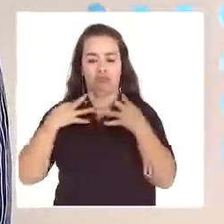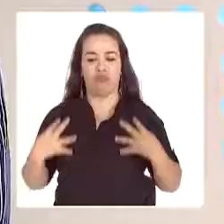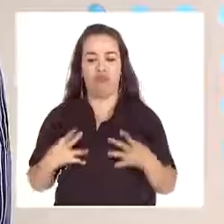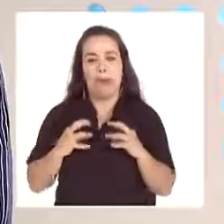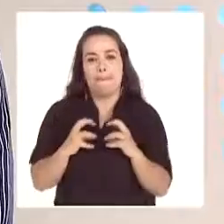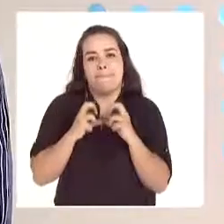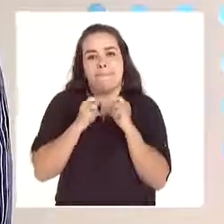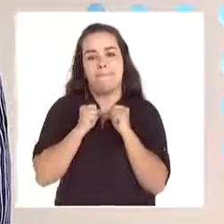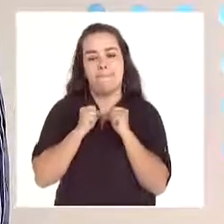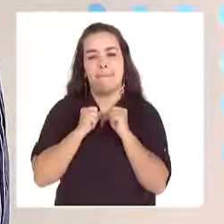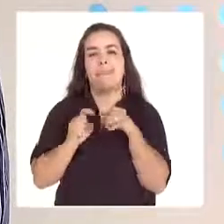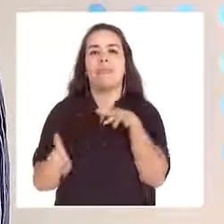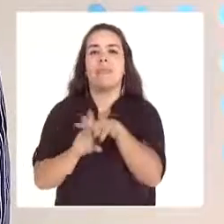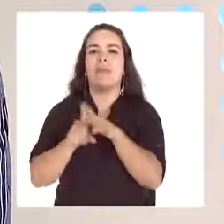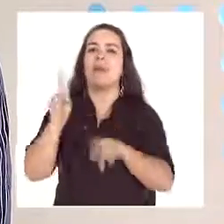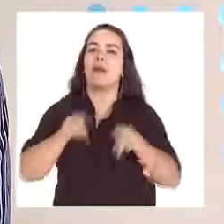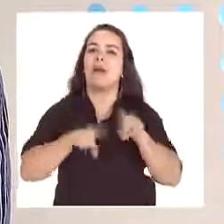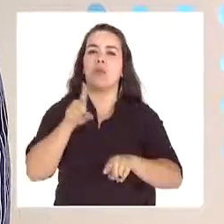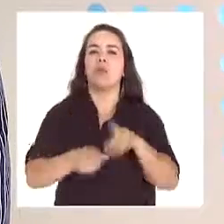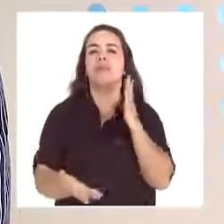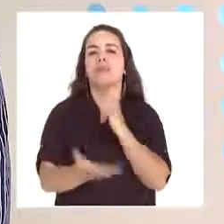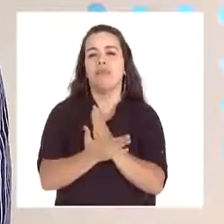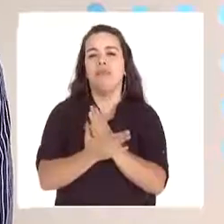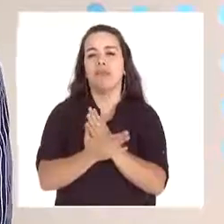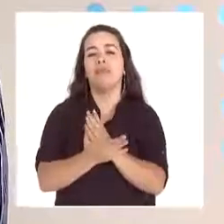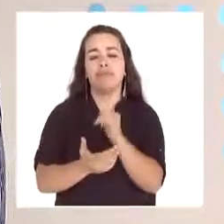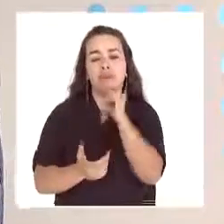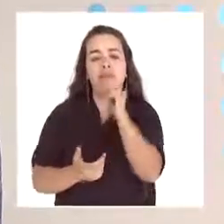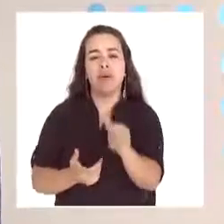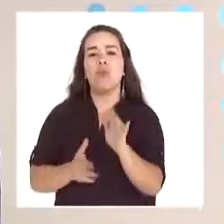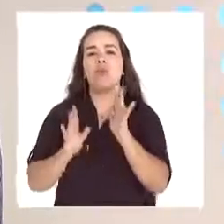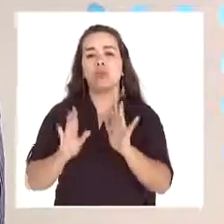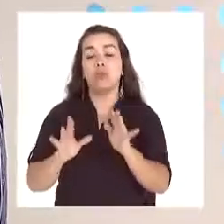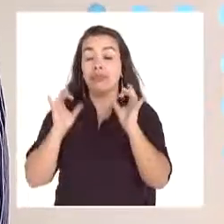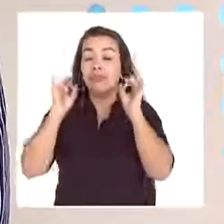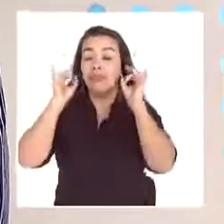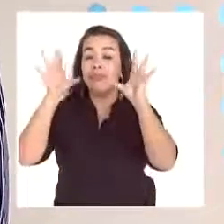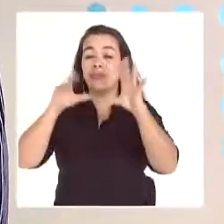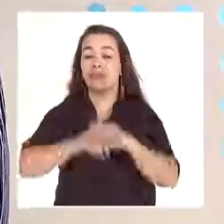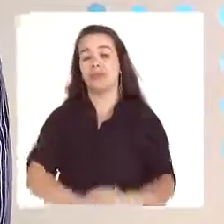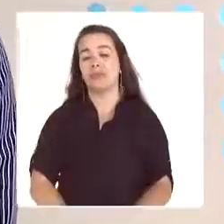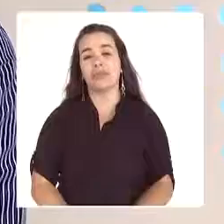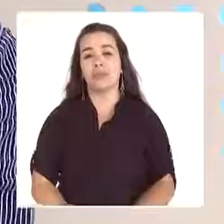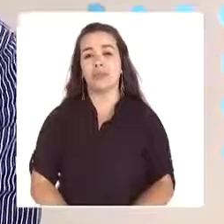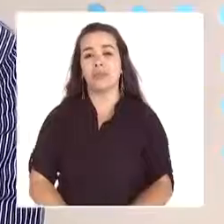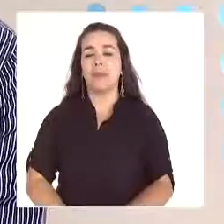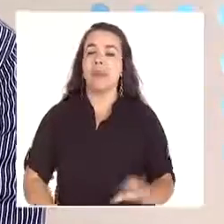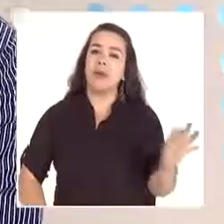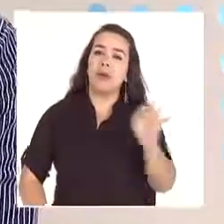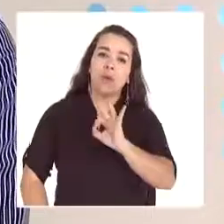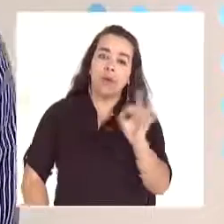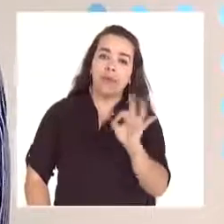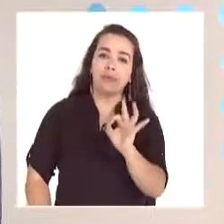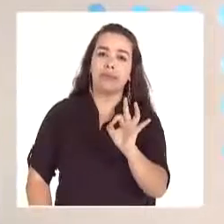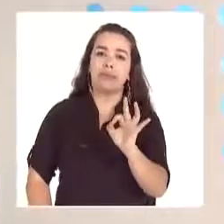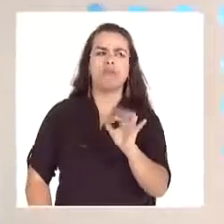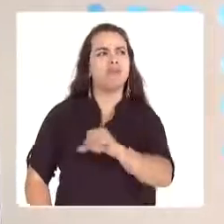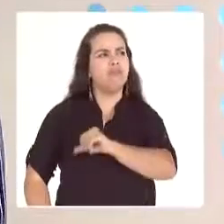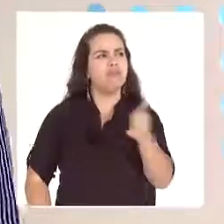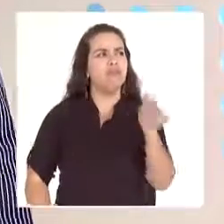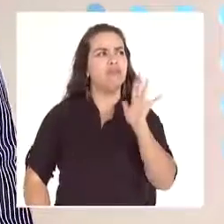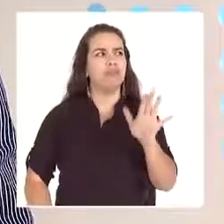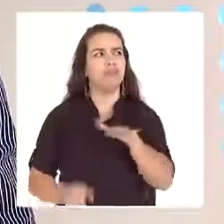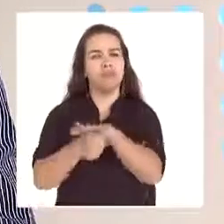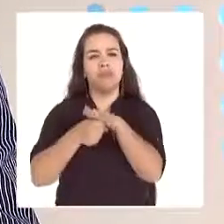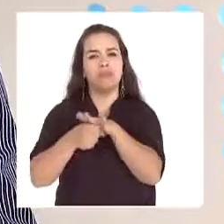y eso eventualmente podría empeorar la hipertensión arterial. O, por ejemplo, hay otras condiciones